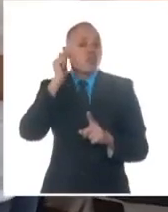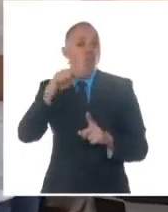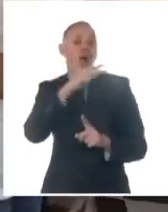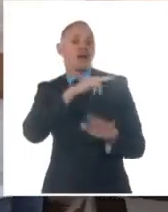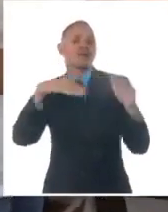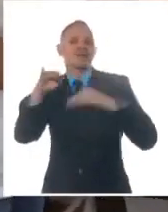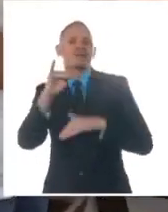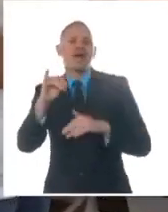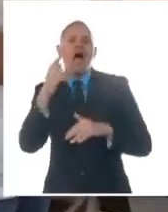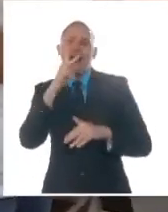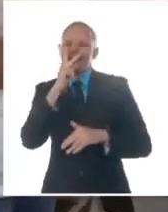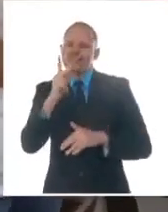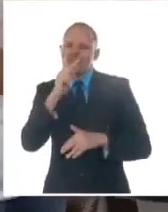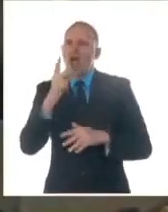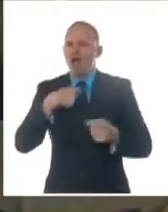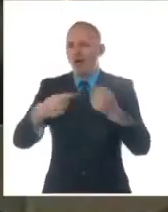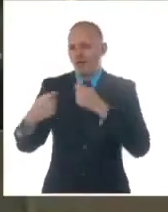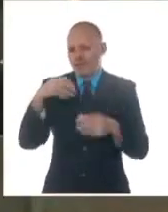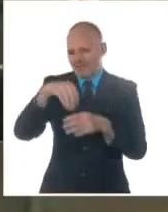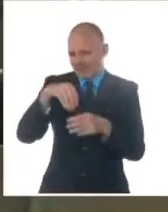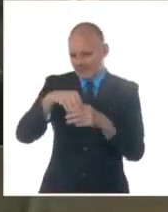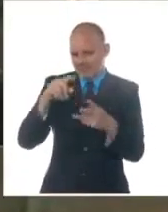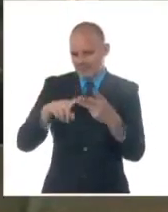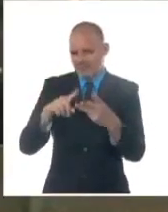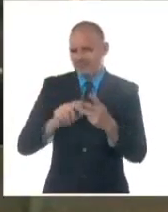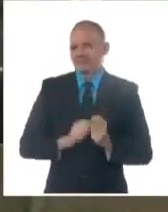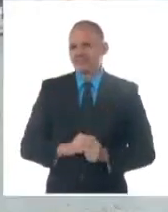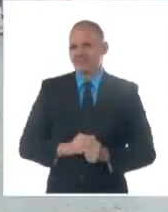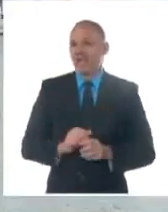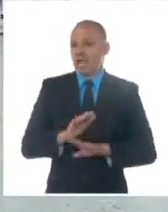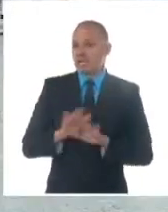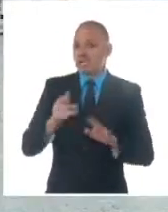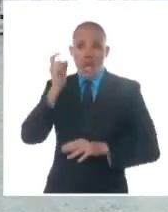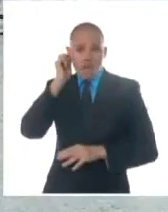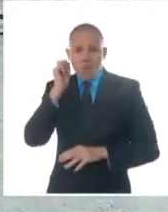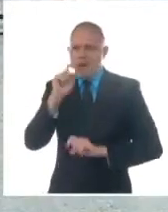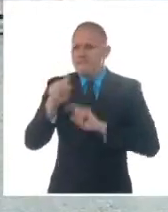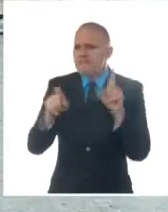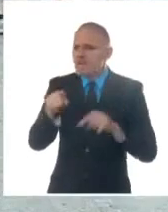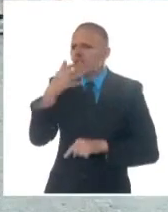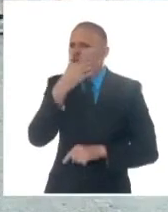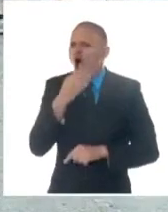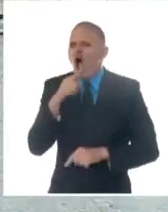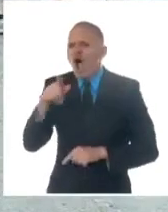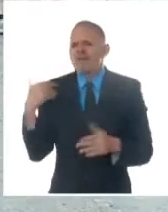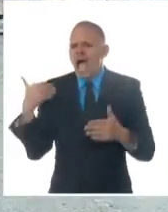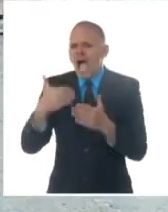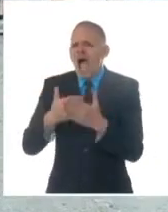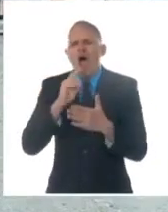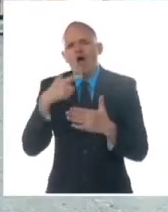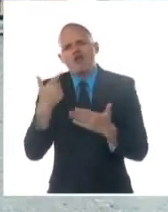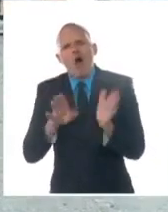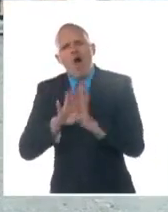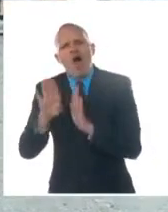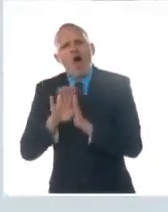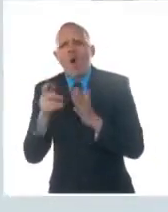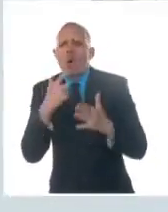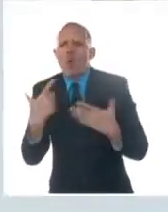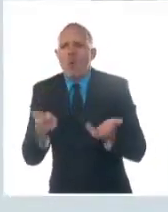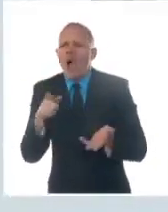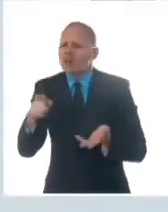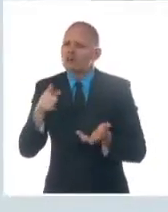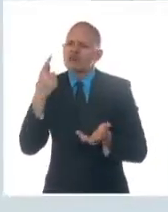Al intercambiar con los jóvenes, la ministra de Comercio Interior comentó acerca de los avances logrados en materia de